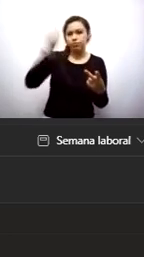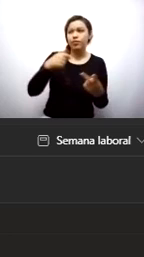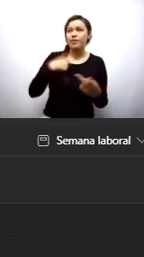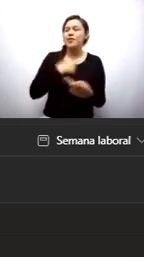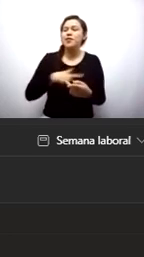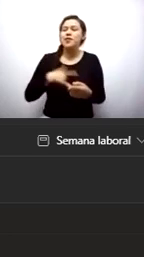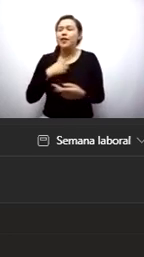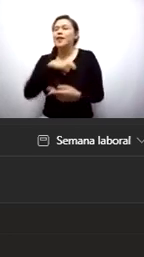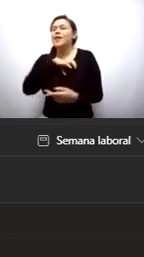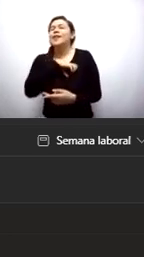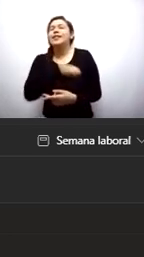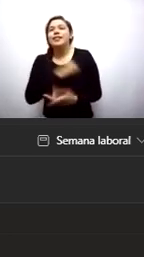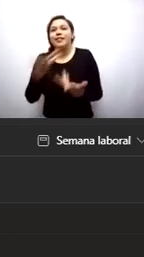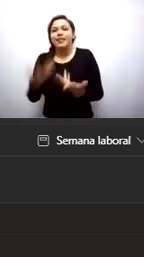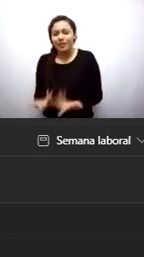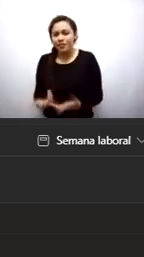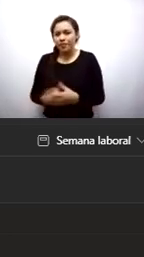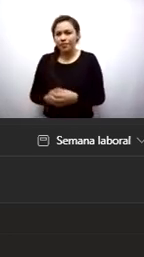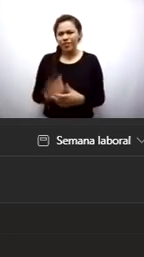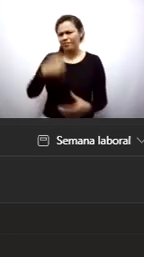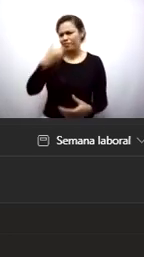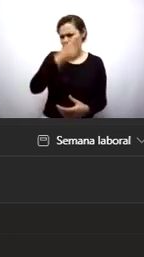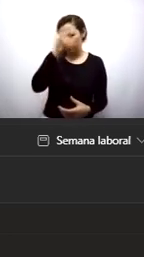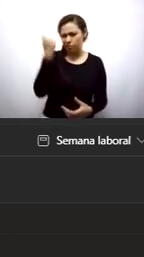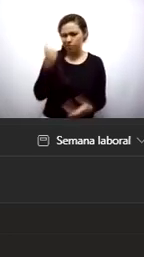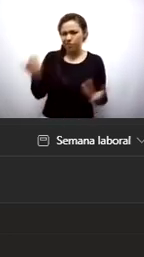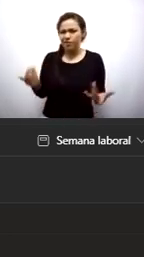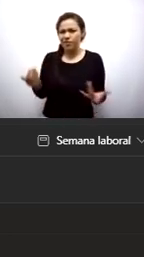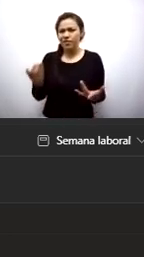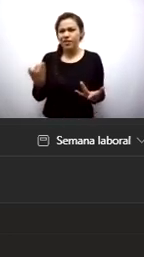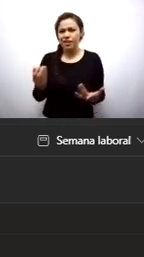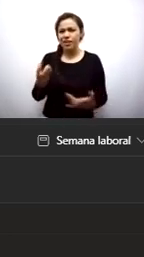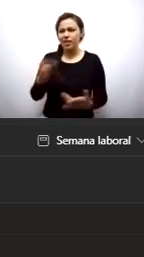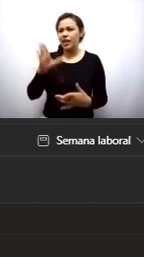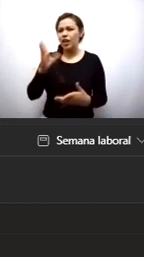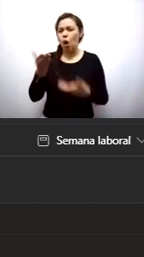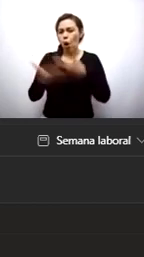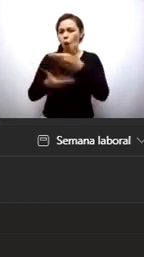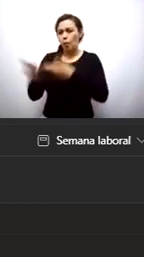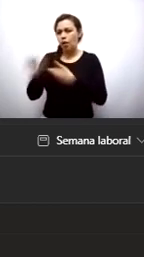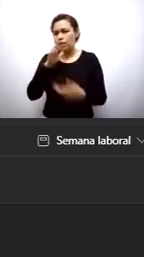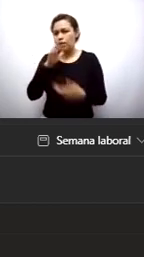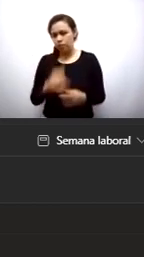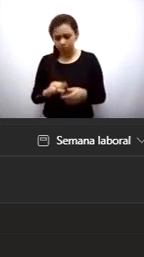tener, no sé por qué no lo puedo compartir.